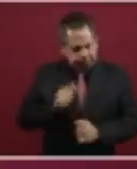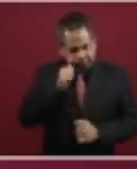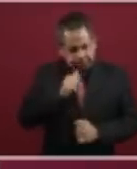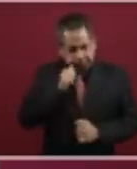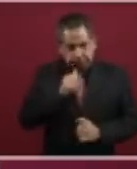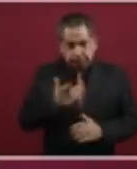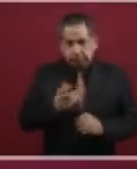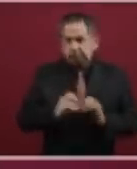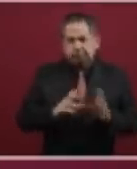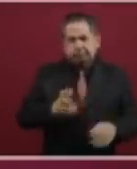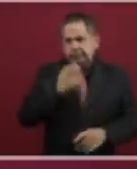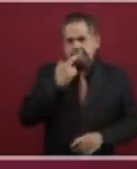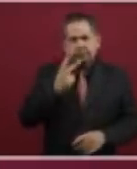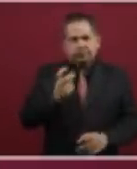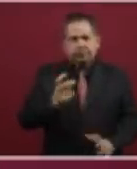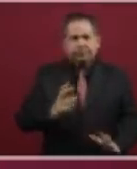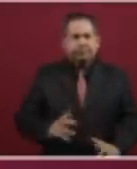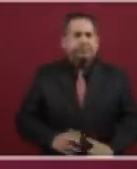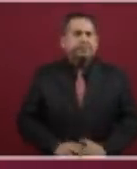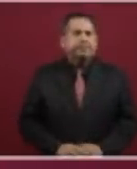que es lo mejor.